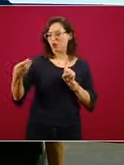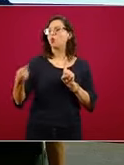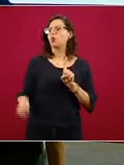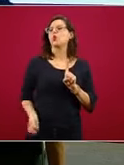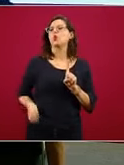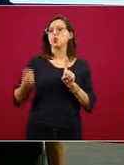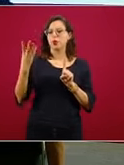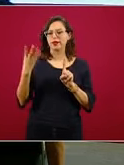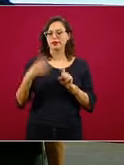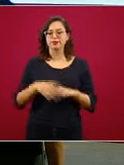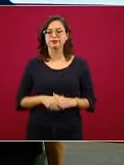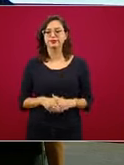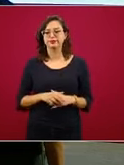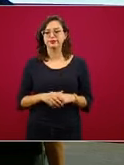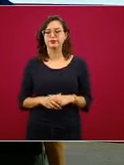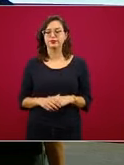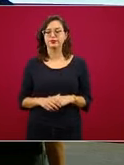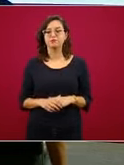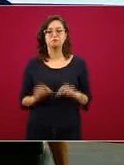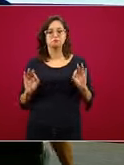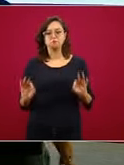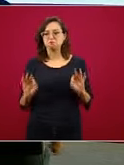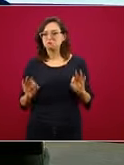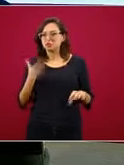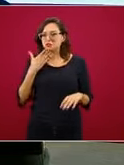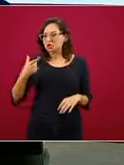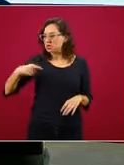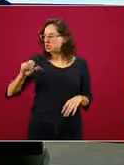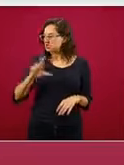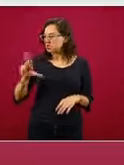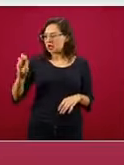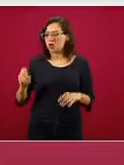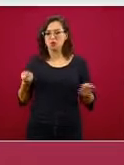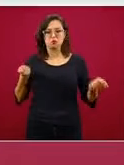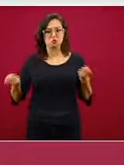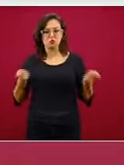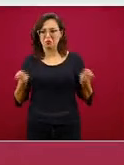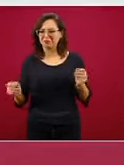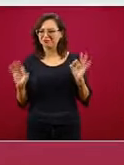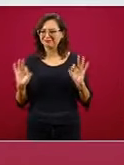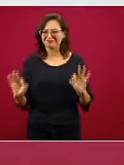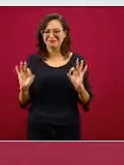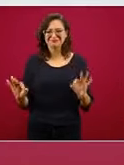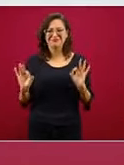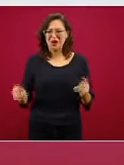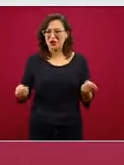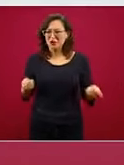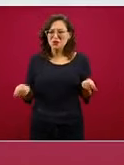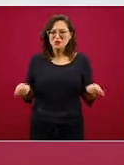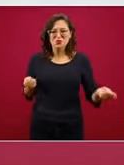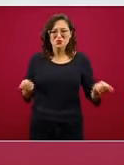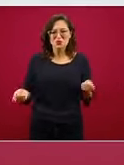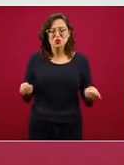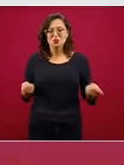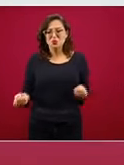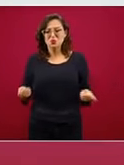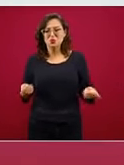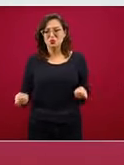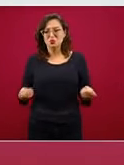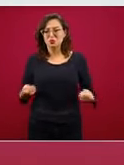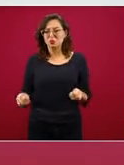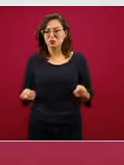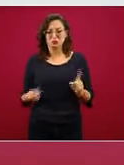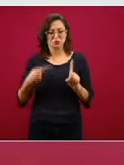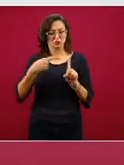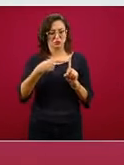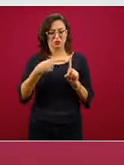promedio. Venía muy bien Quintana Roo, venía excelente Quintana Roo. Se había mantenido con